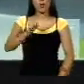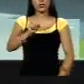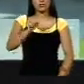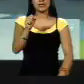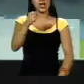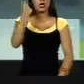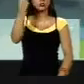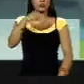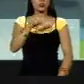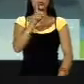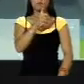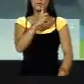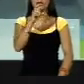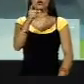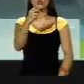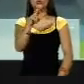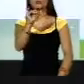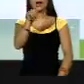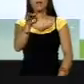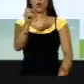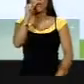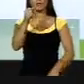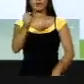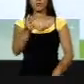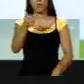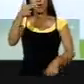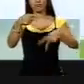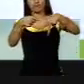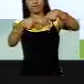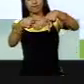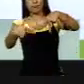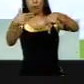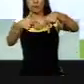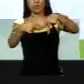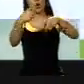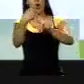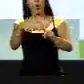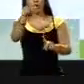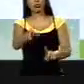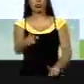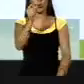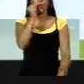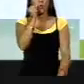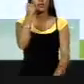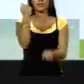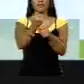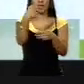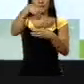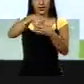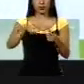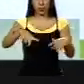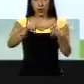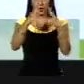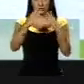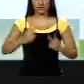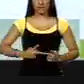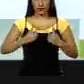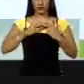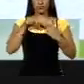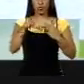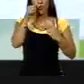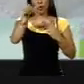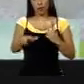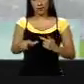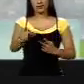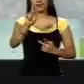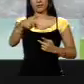repudiamos y que hacemos la solicitud a todos los cuerpos de seguridad del Estado que por favor se tomen cartas en el asunto, que